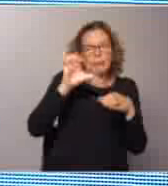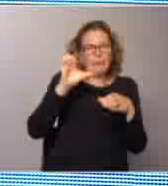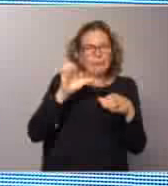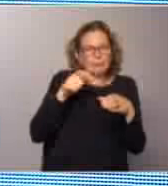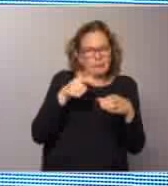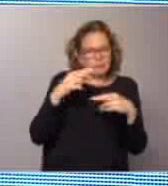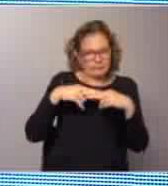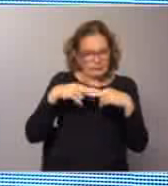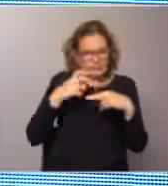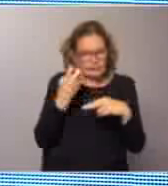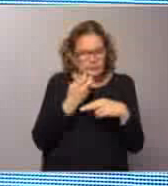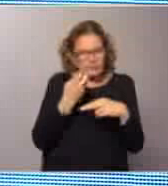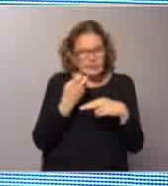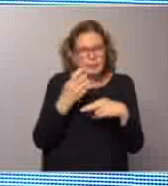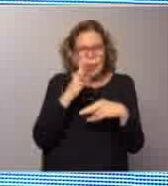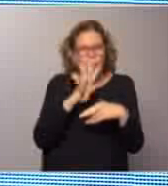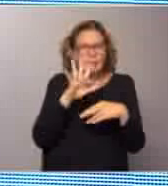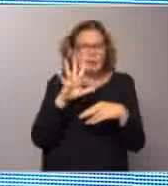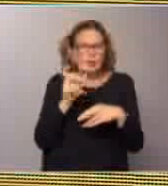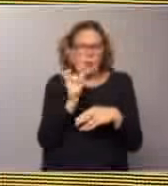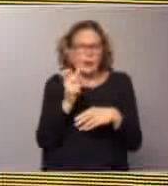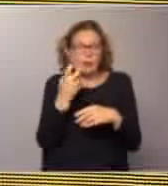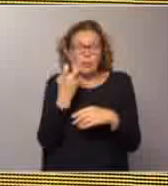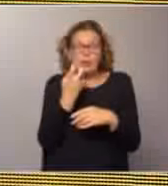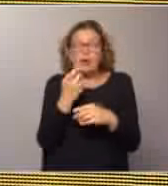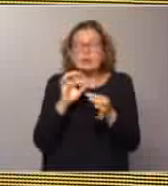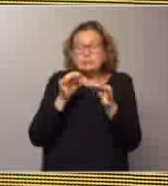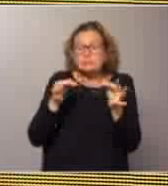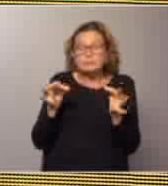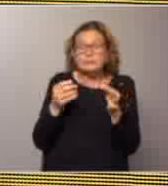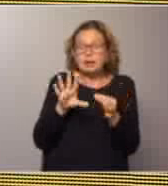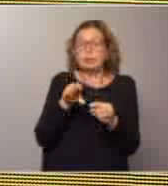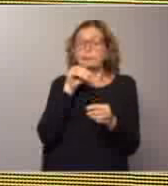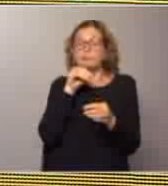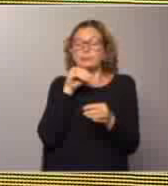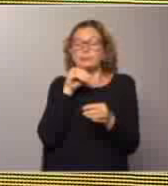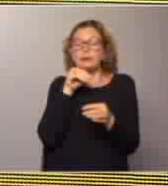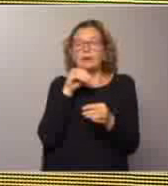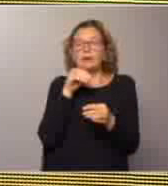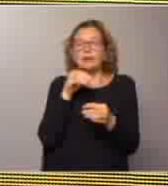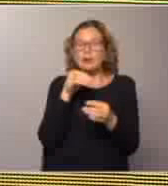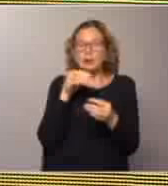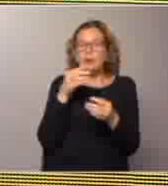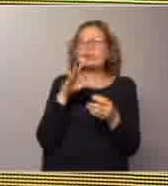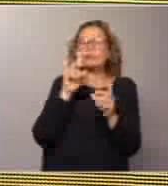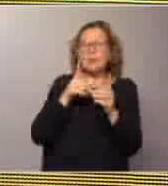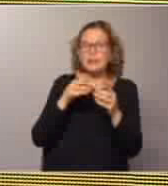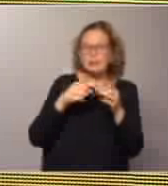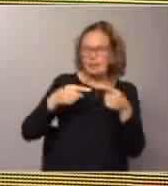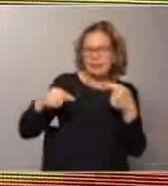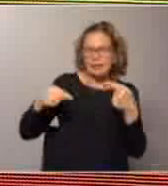jugué las cuatro o cinco palabras y buscas un concepto lo que encontrarás está nutrido de una